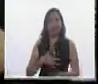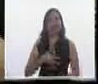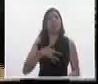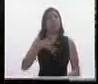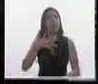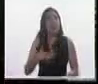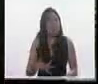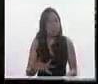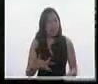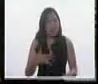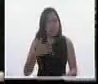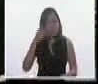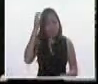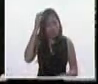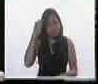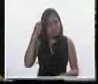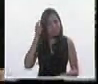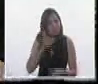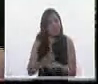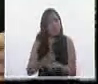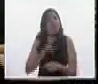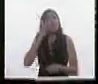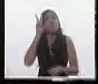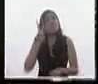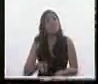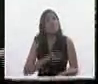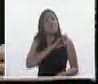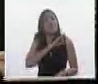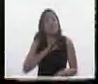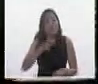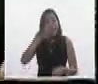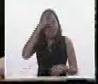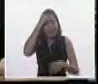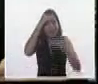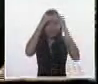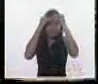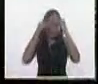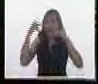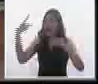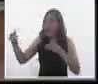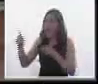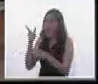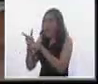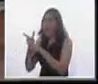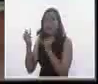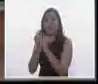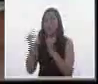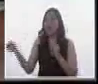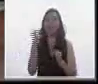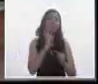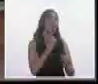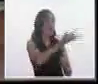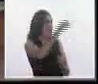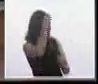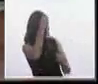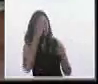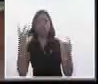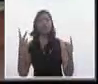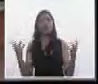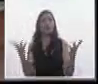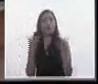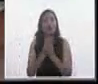nos concienticemos sobre lo valioso que es aprender unos de otros y cuánto tiempo tienes Este programa en la praci está desde